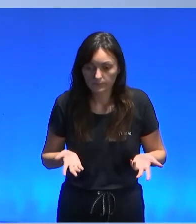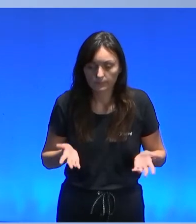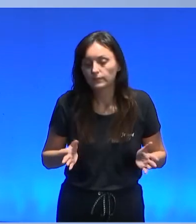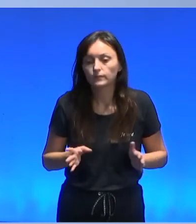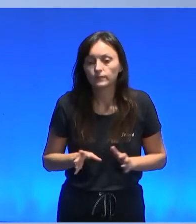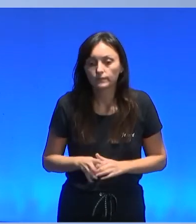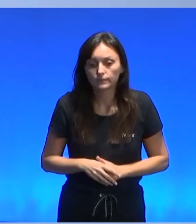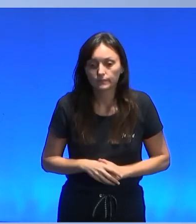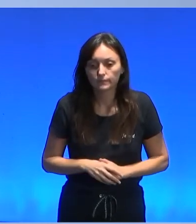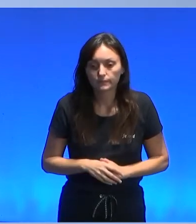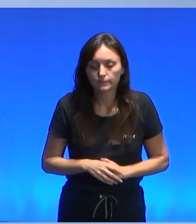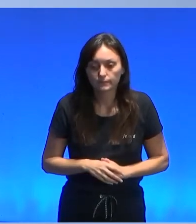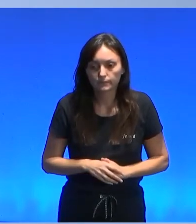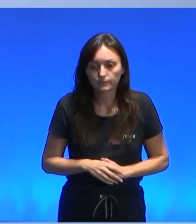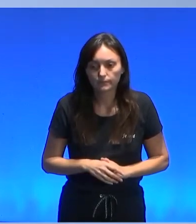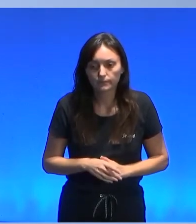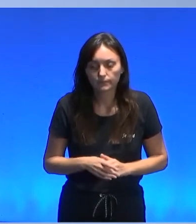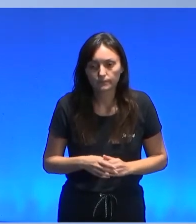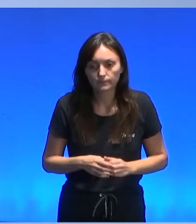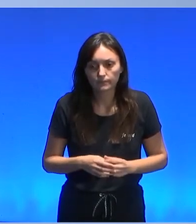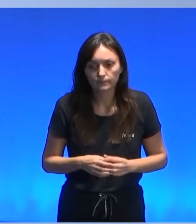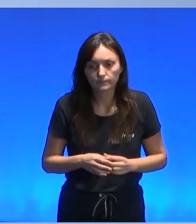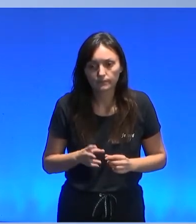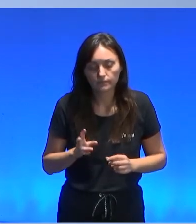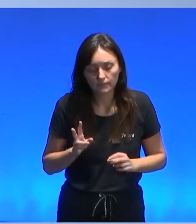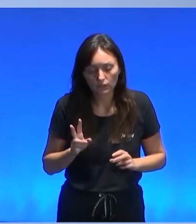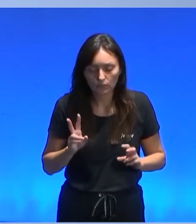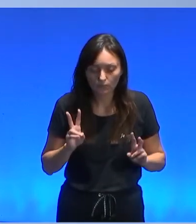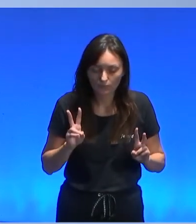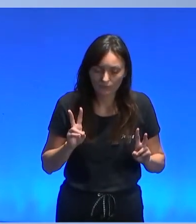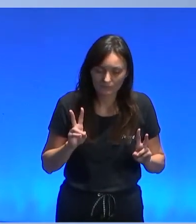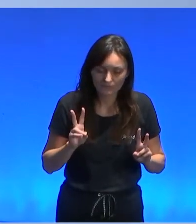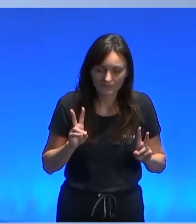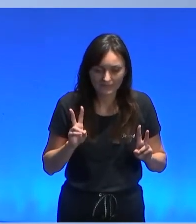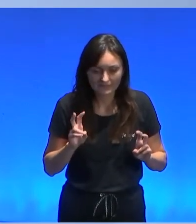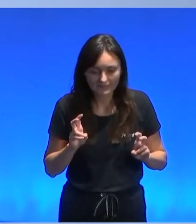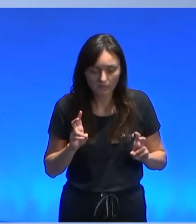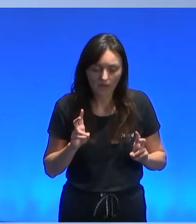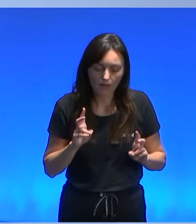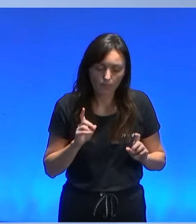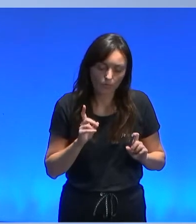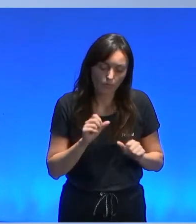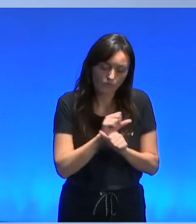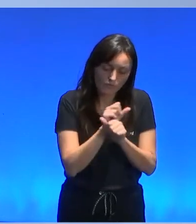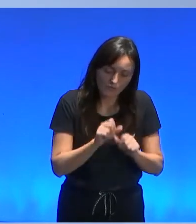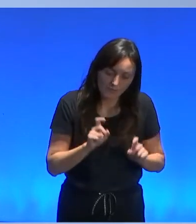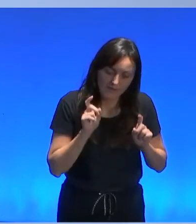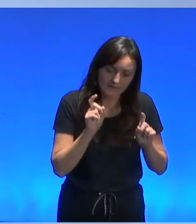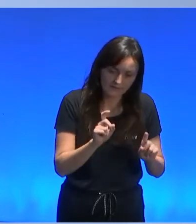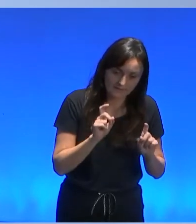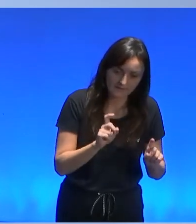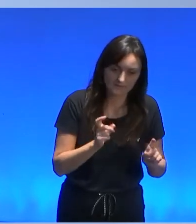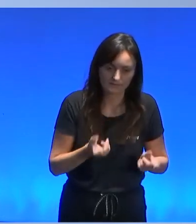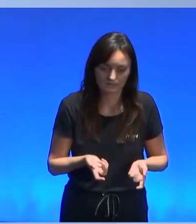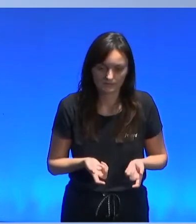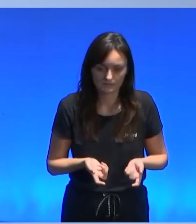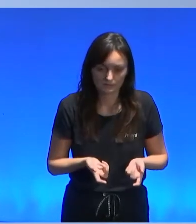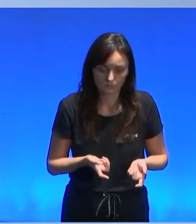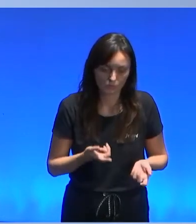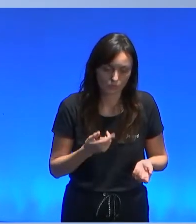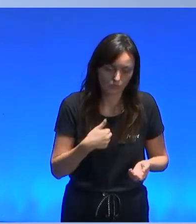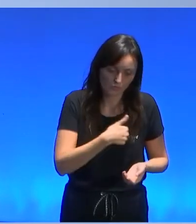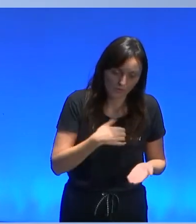evidente que toca también un tema de la didáctica y de la manera de ponerse de la